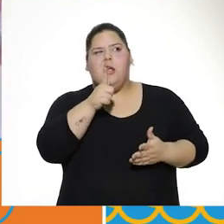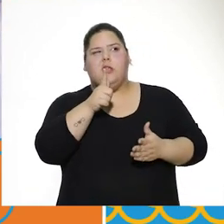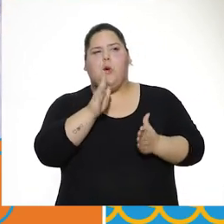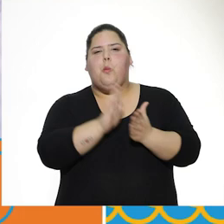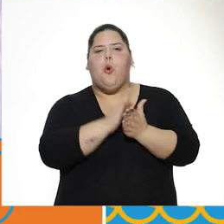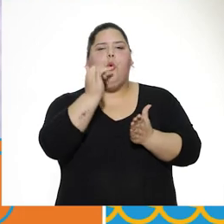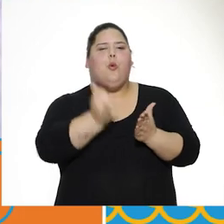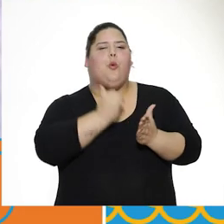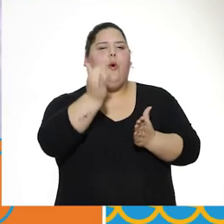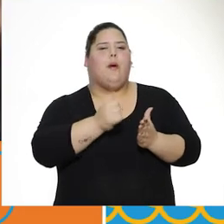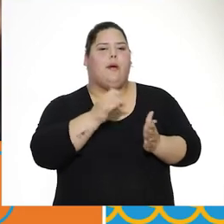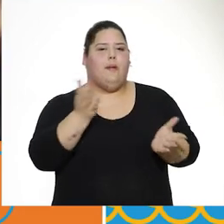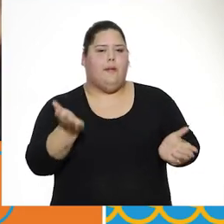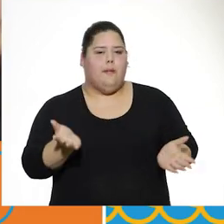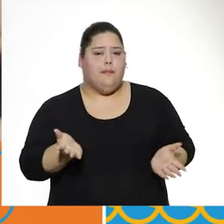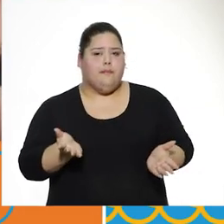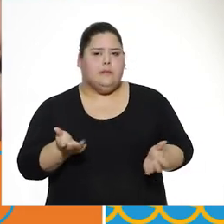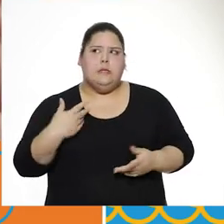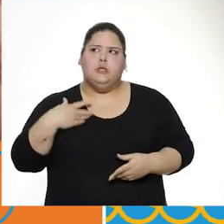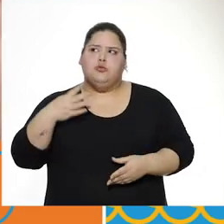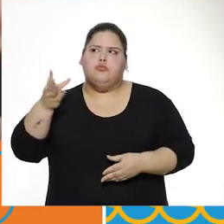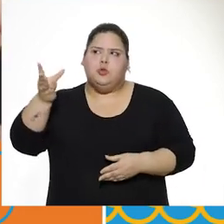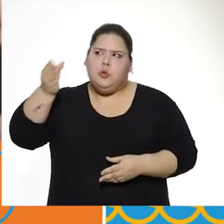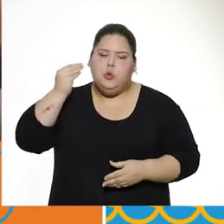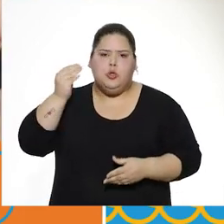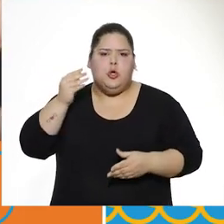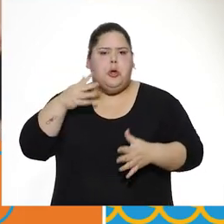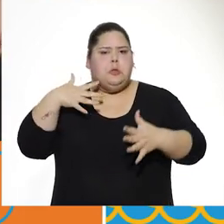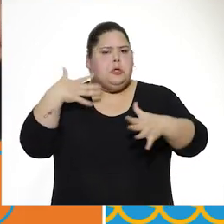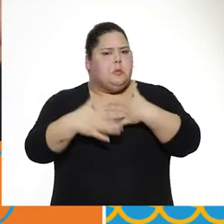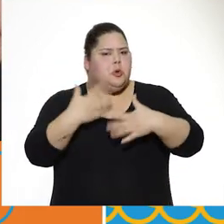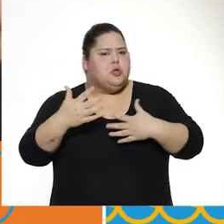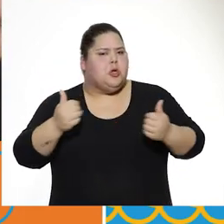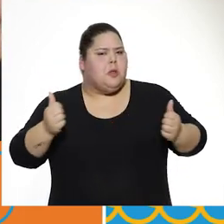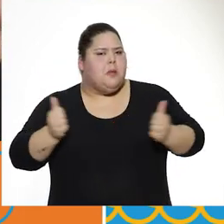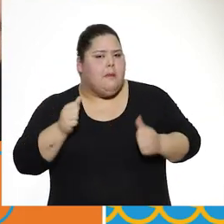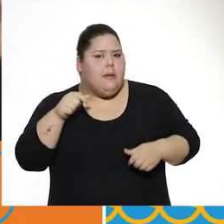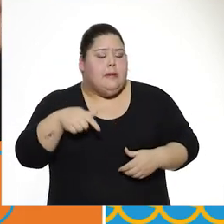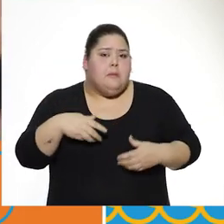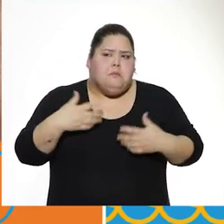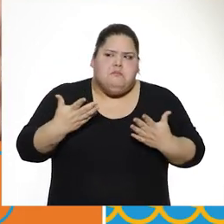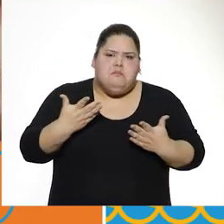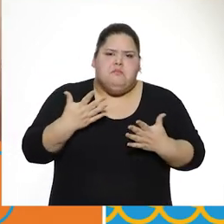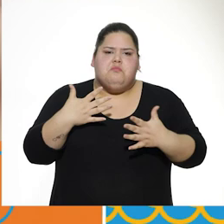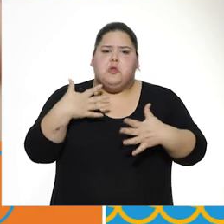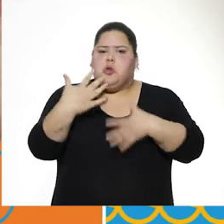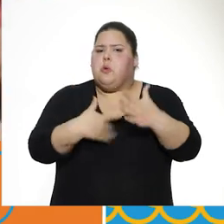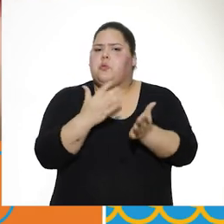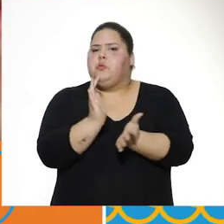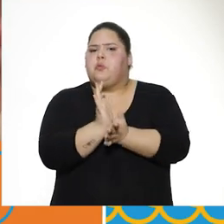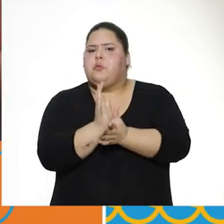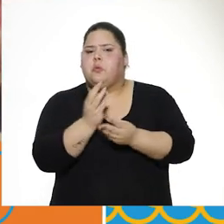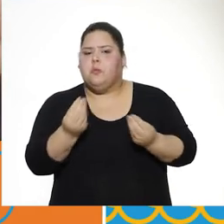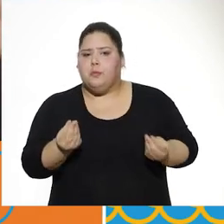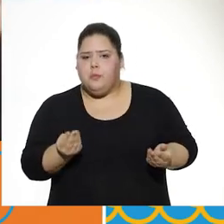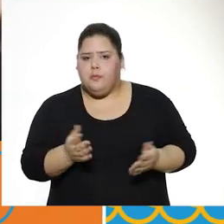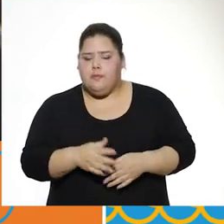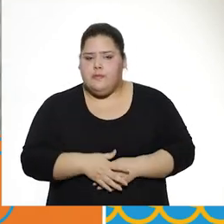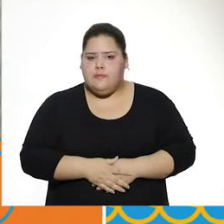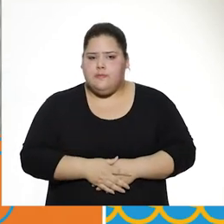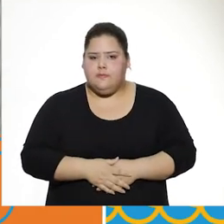un gran cuento. Yo escuché mucho hablar de la Revolución de Mayo, pero ¿qué es una revolución?